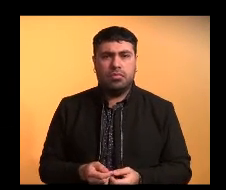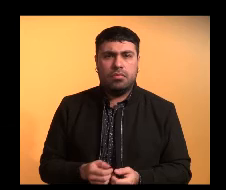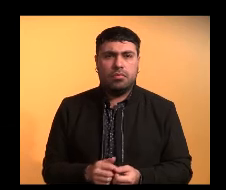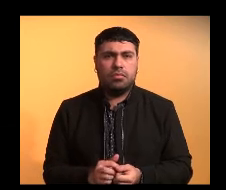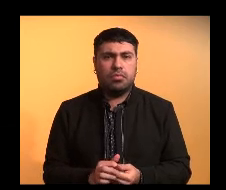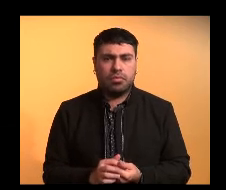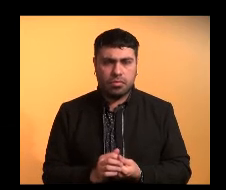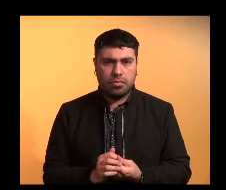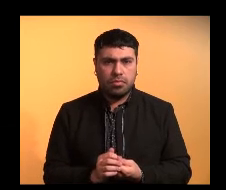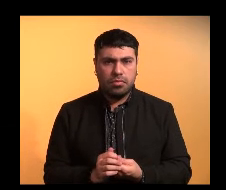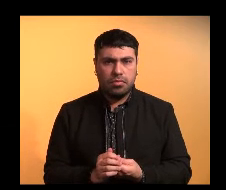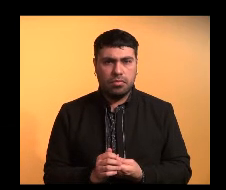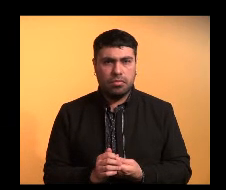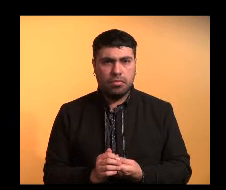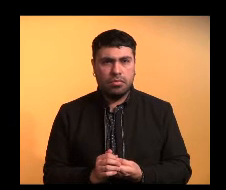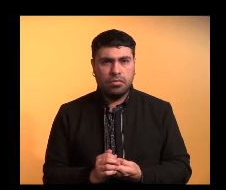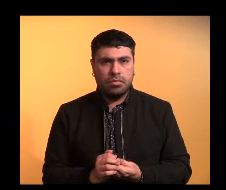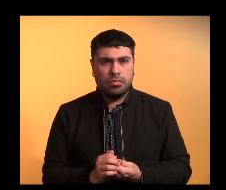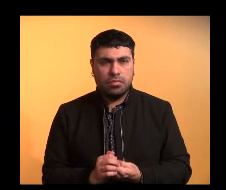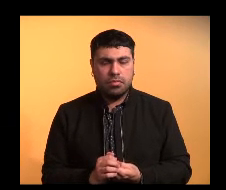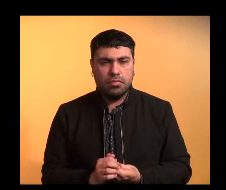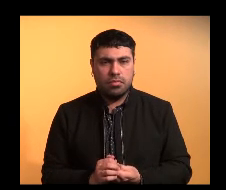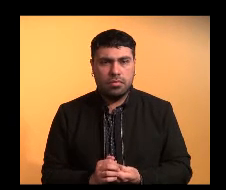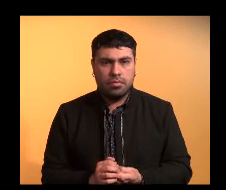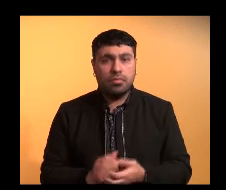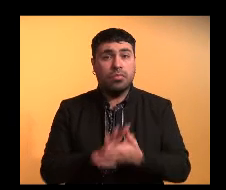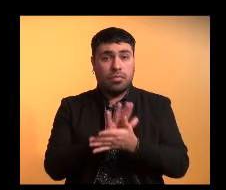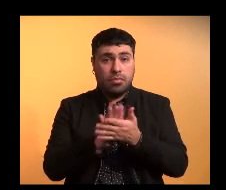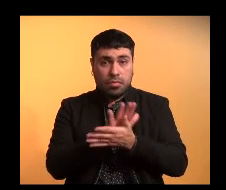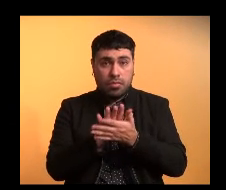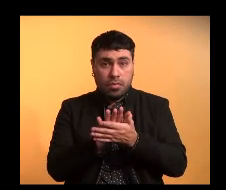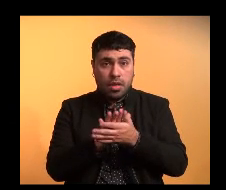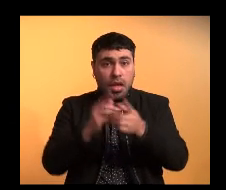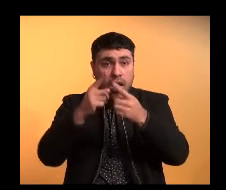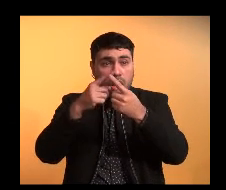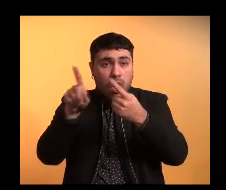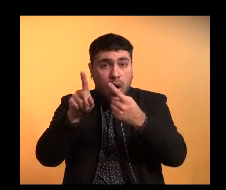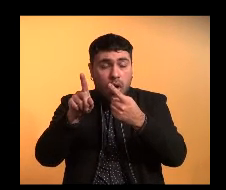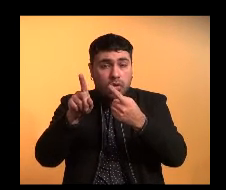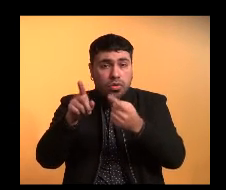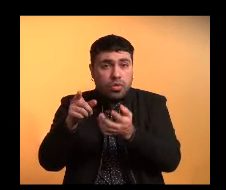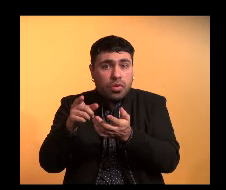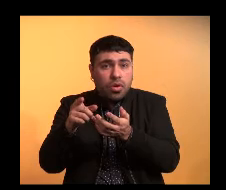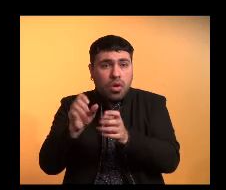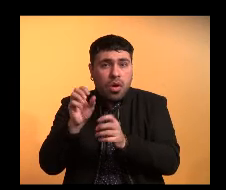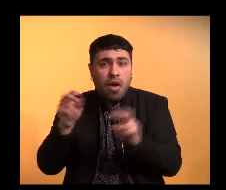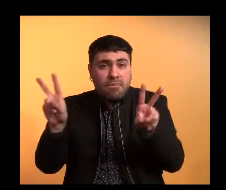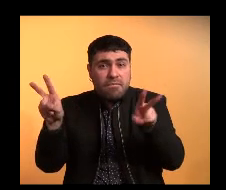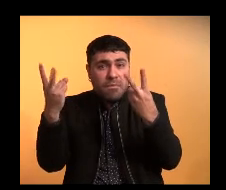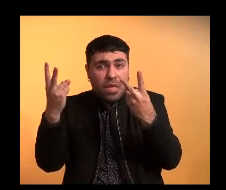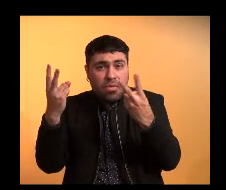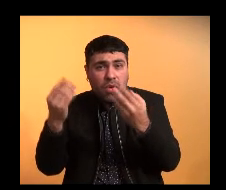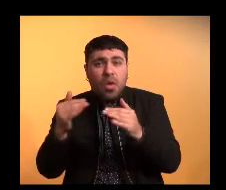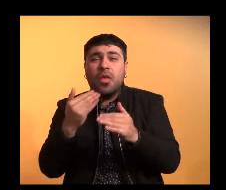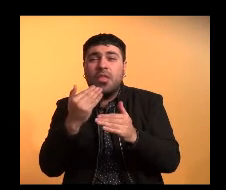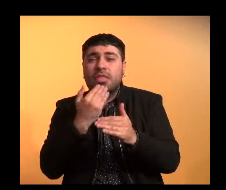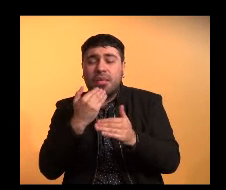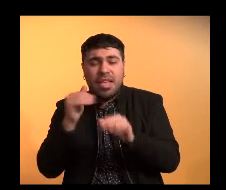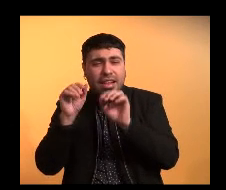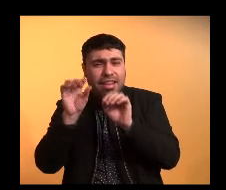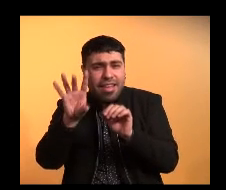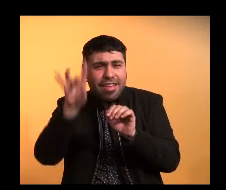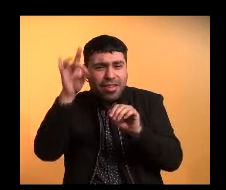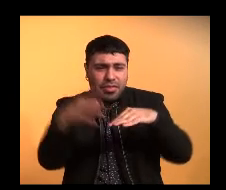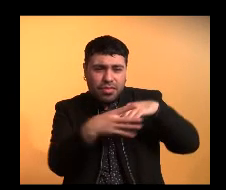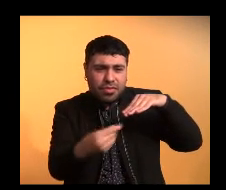un briozoo, es un organismo, es un animal que también ha sido catalogado como invasor en otras partes del mundo.